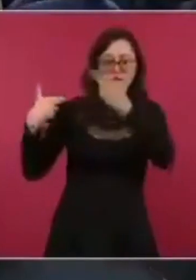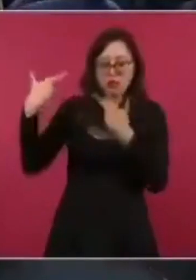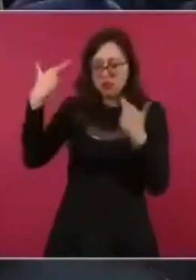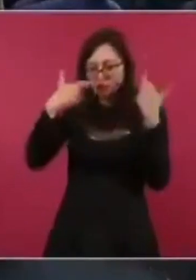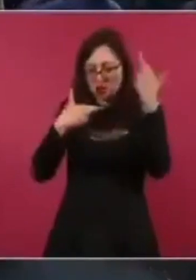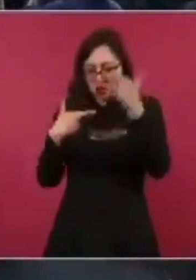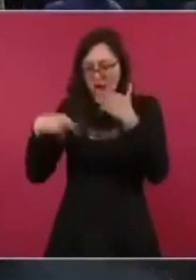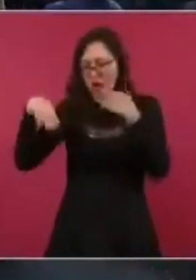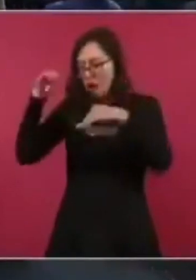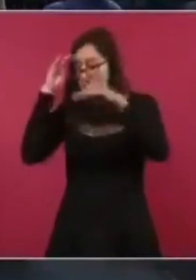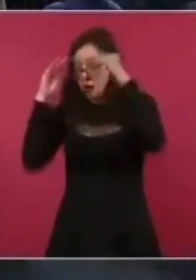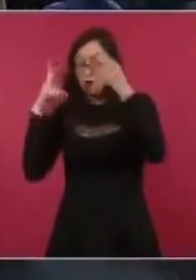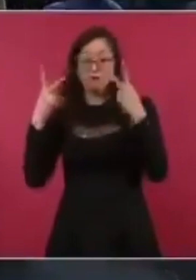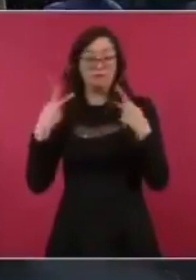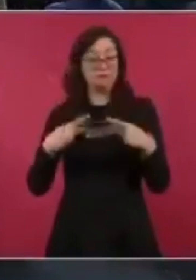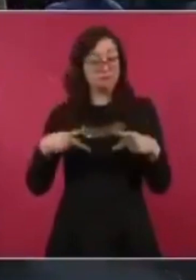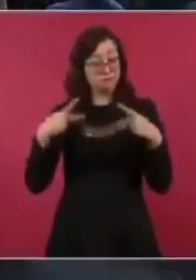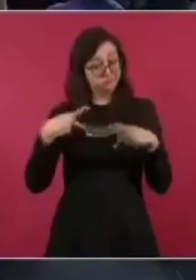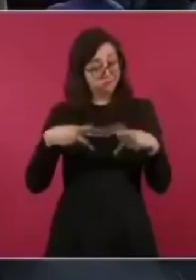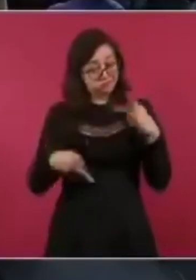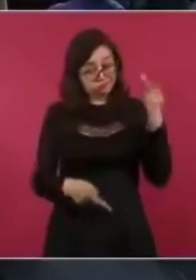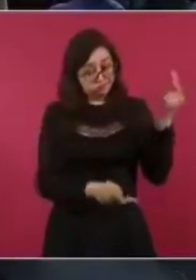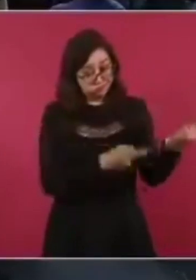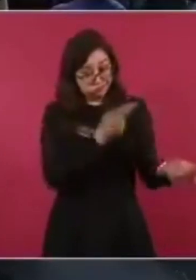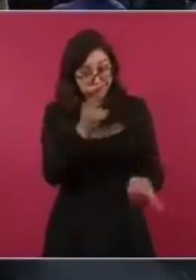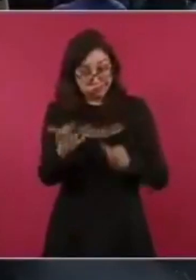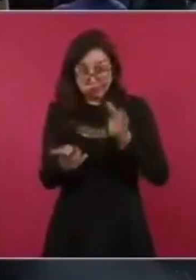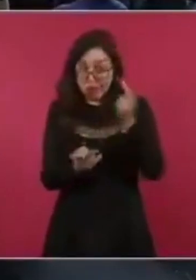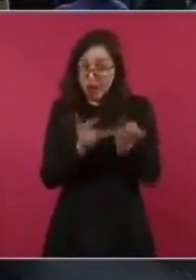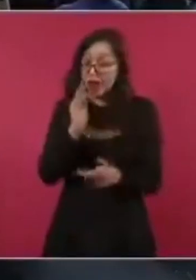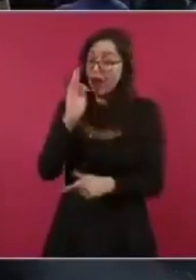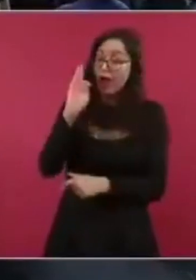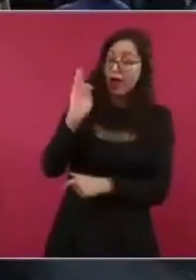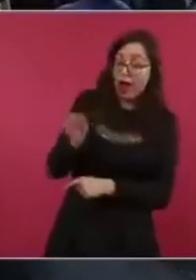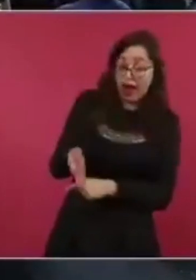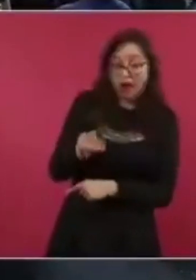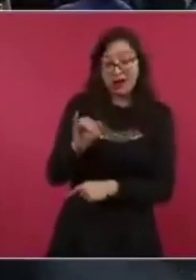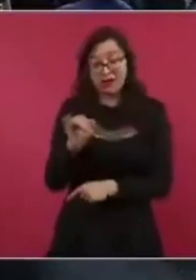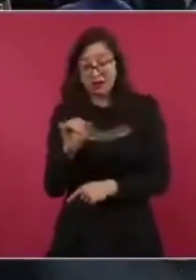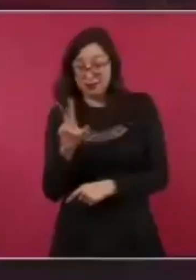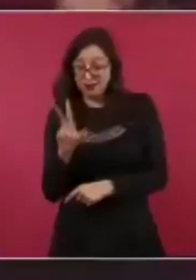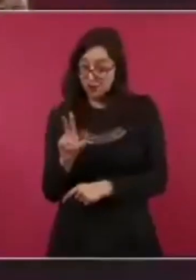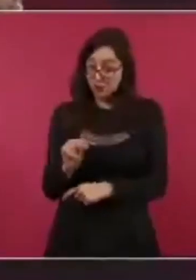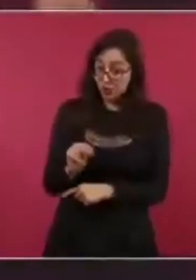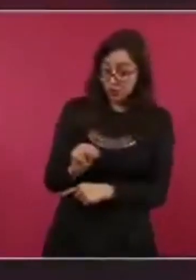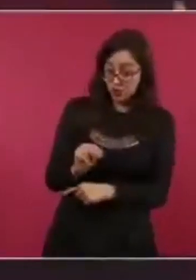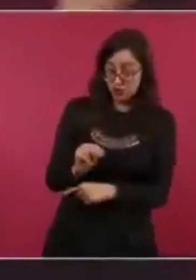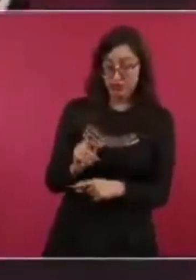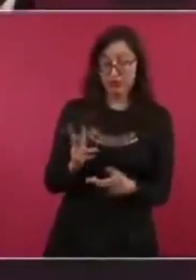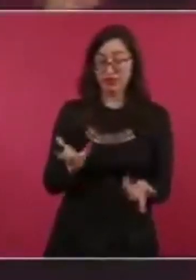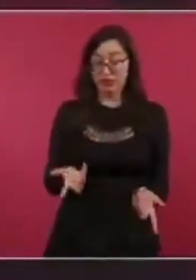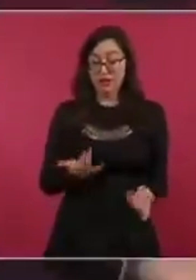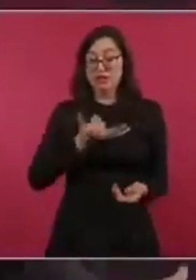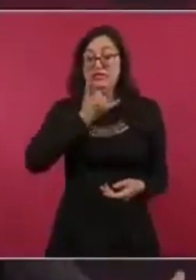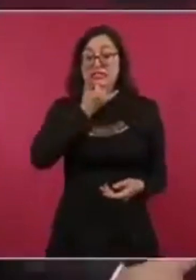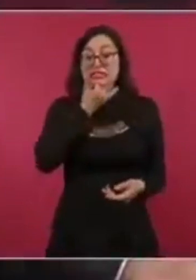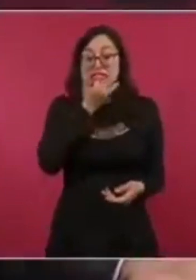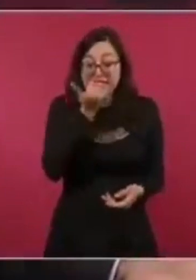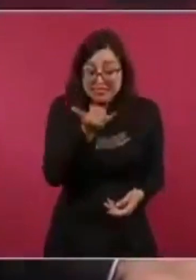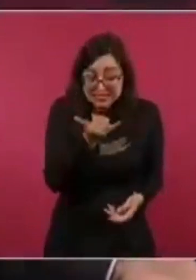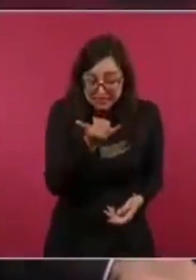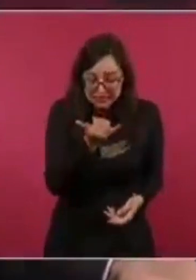consultar a la gente este siempre para no equivocarnos lo mejor es